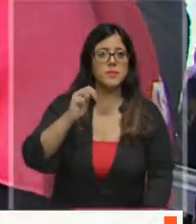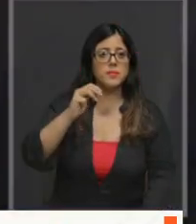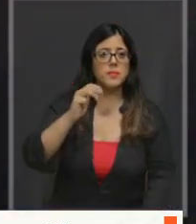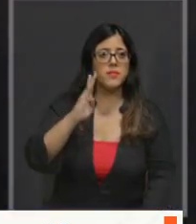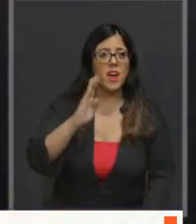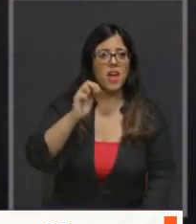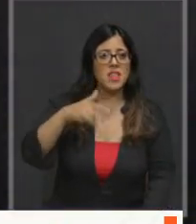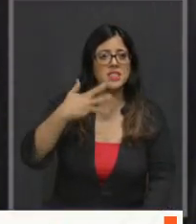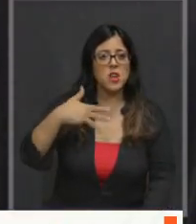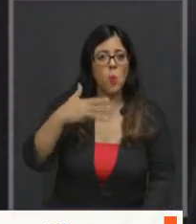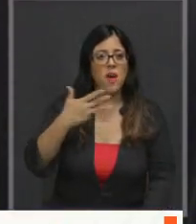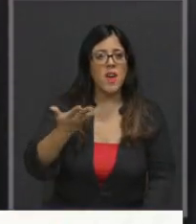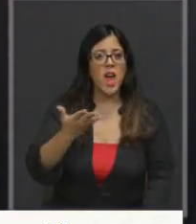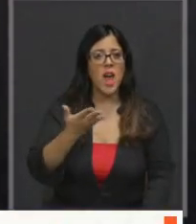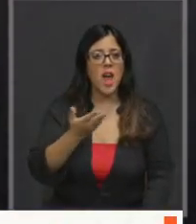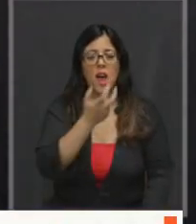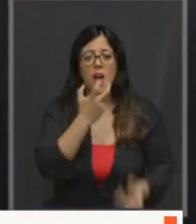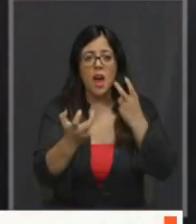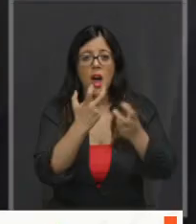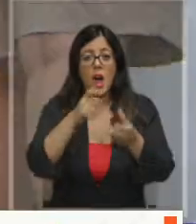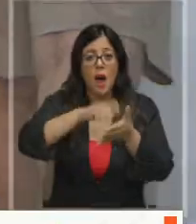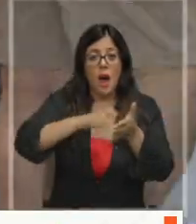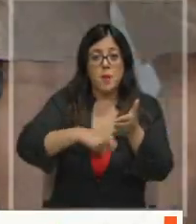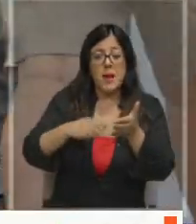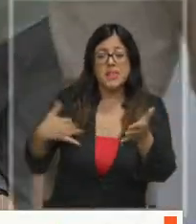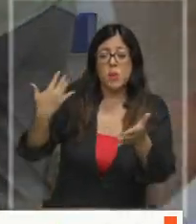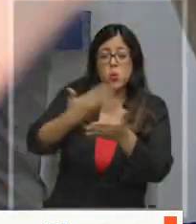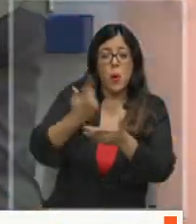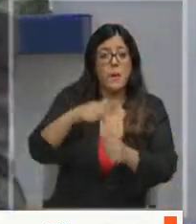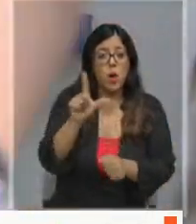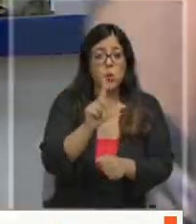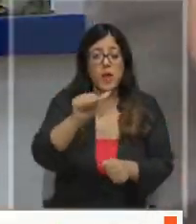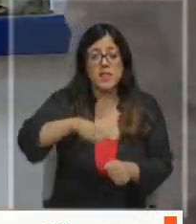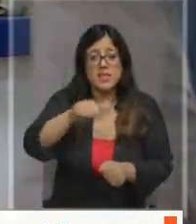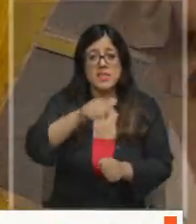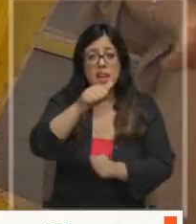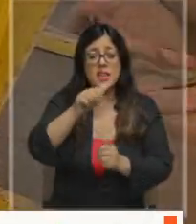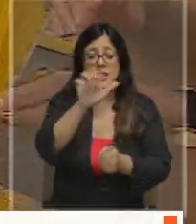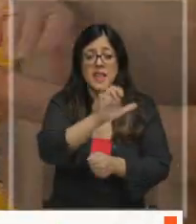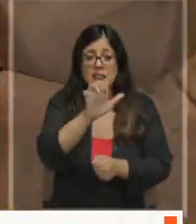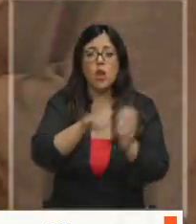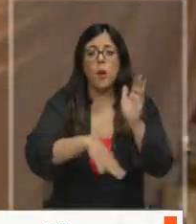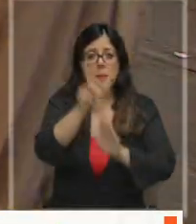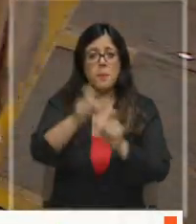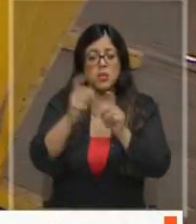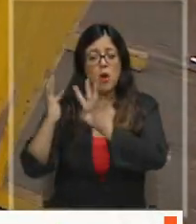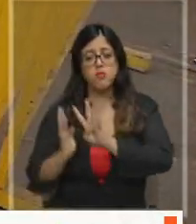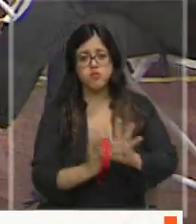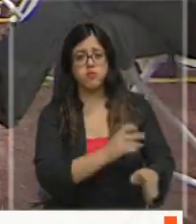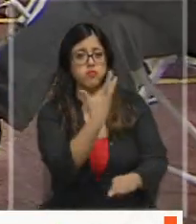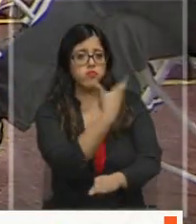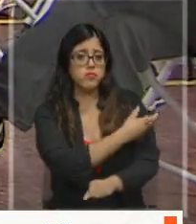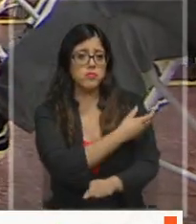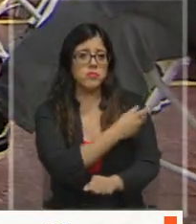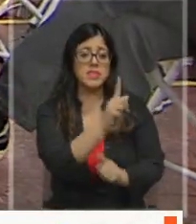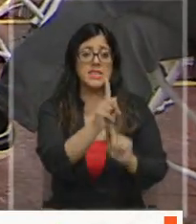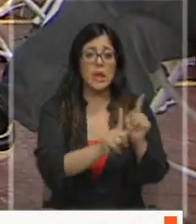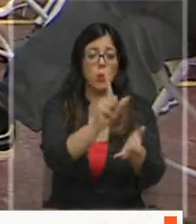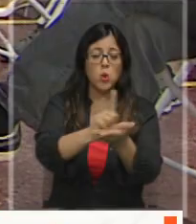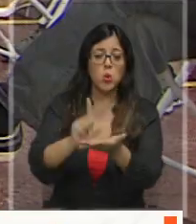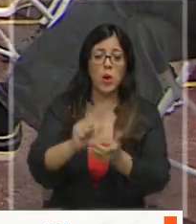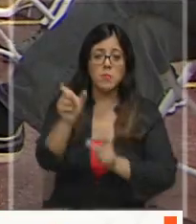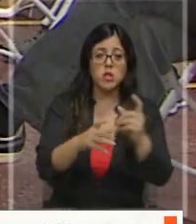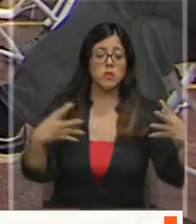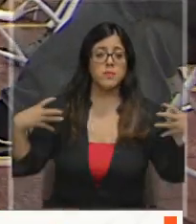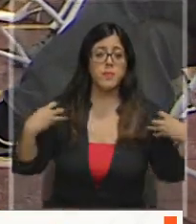PB19. No ocurría hace meses, pero este lunes 16 de enero llegó más gente a los vacunatorios. En algunos recintos, los encargados de